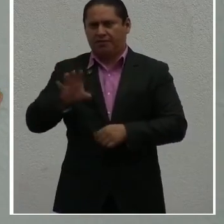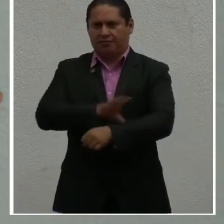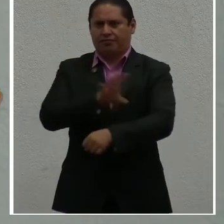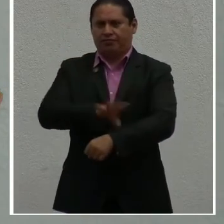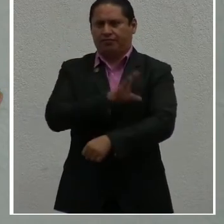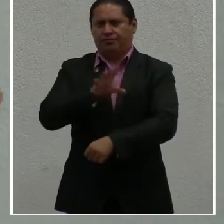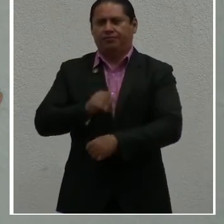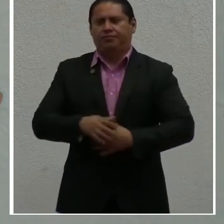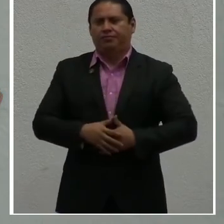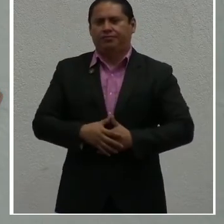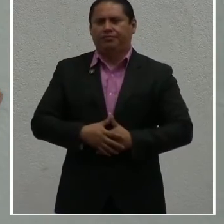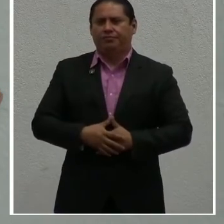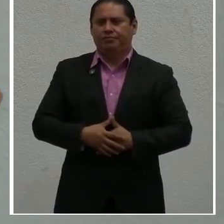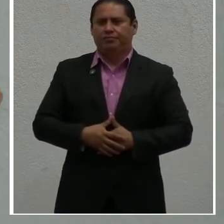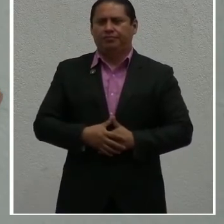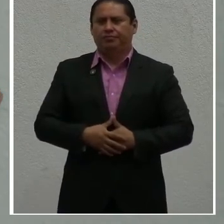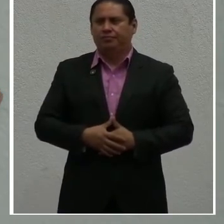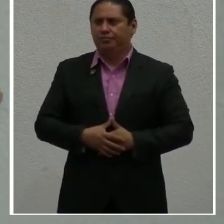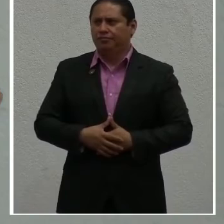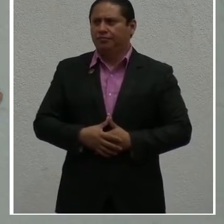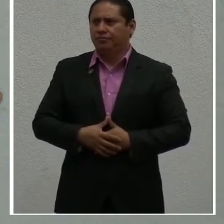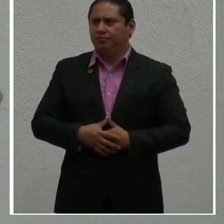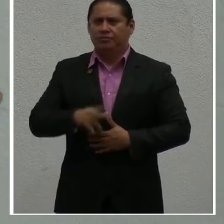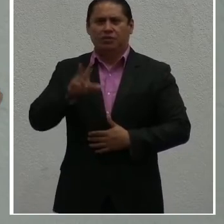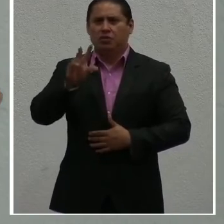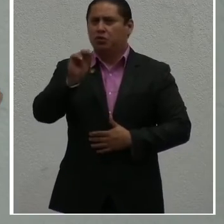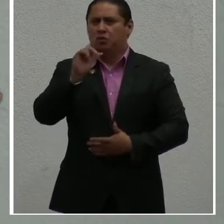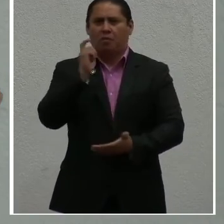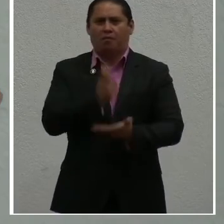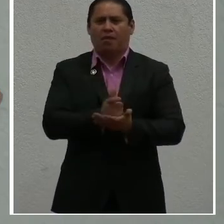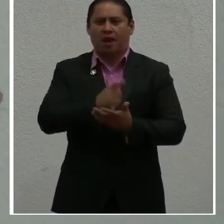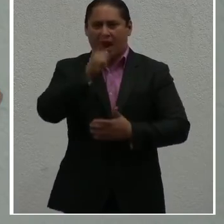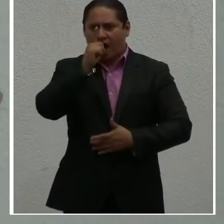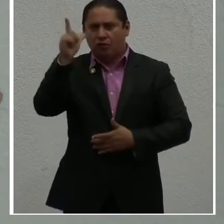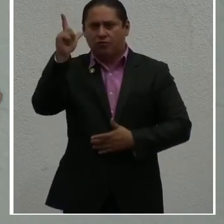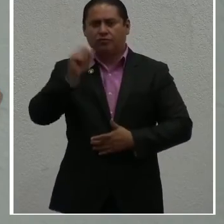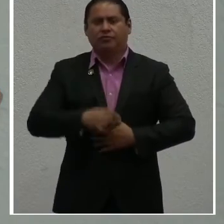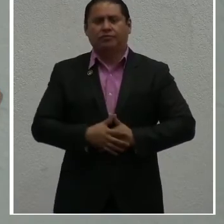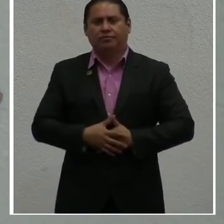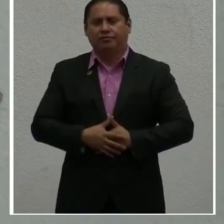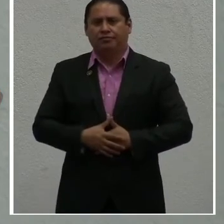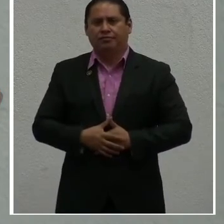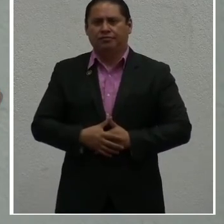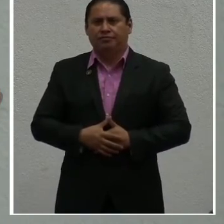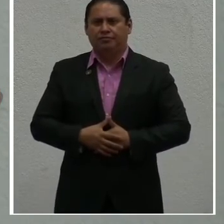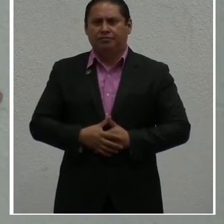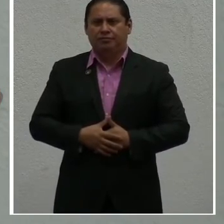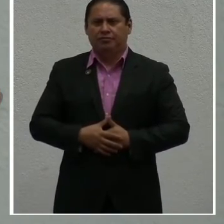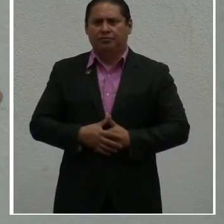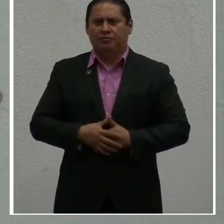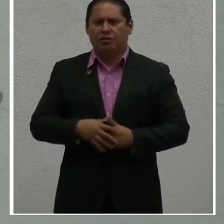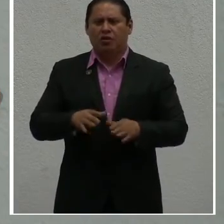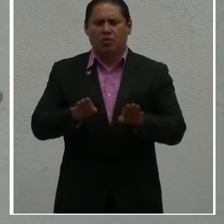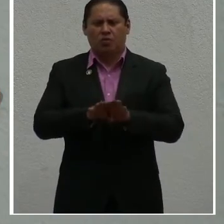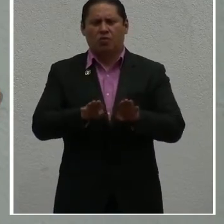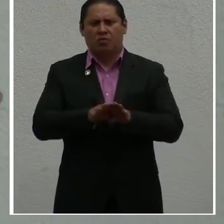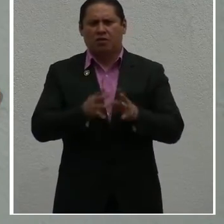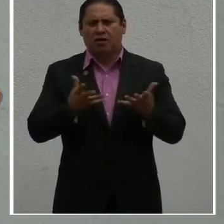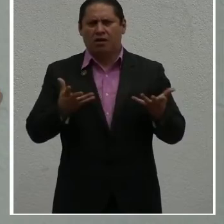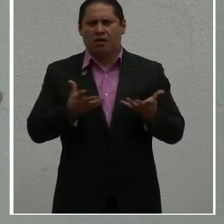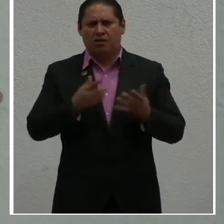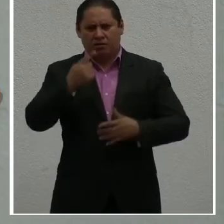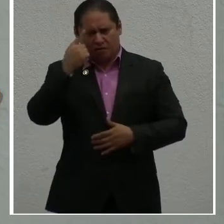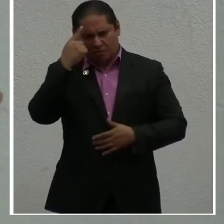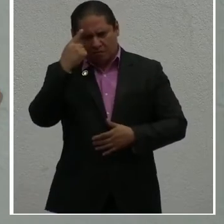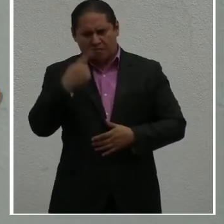eléctrica, no pagan luz eléctrica. Yo me decía, ¿y cómo le hace para ganar